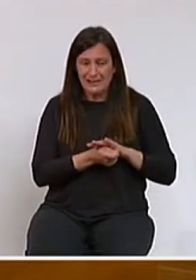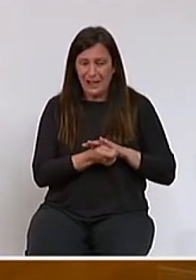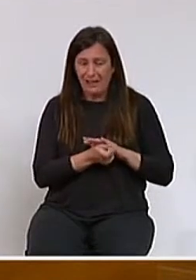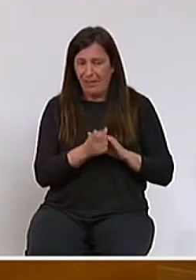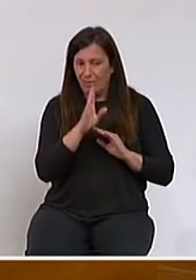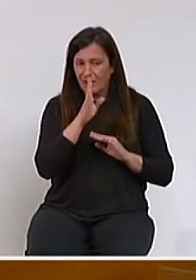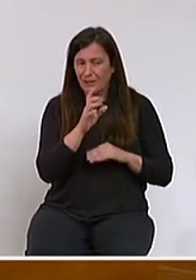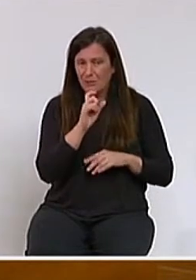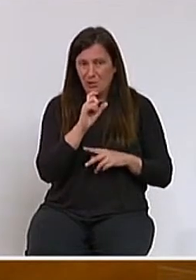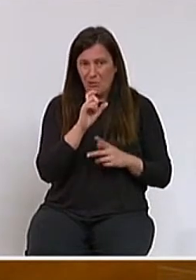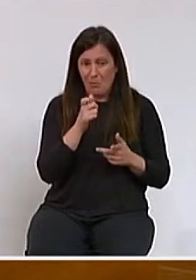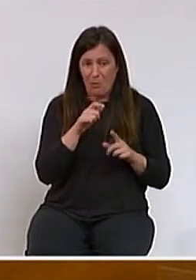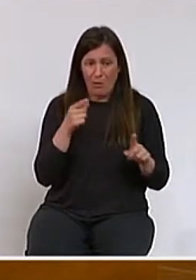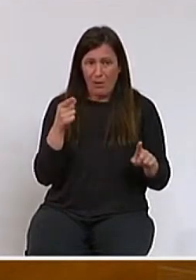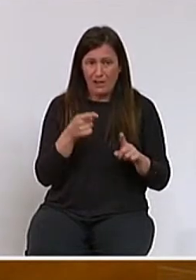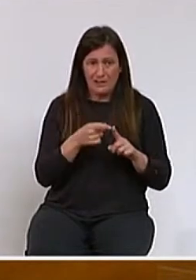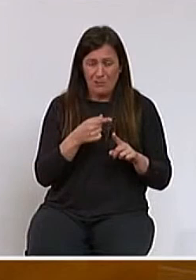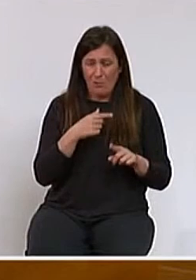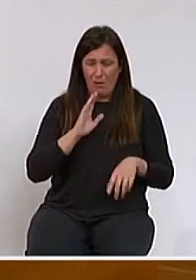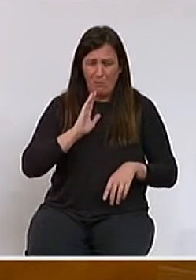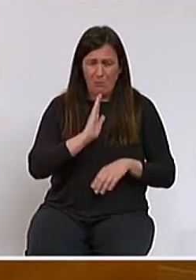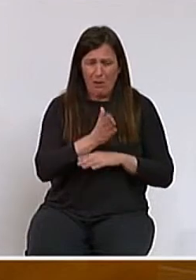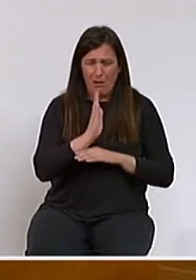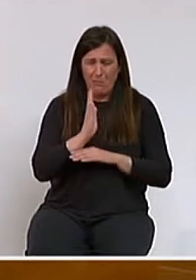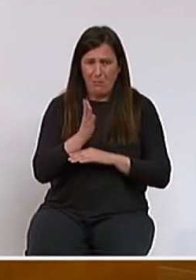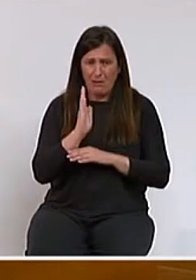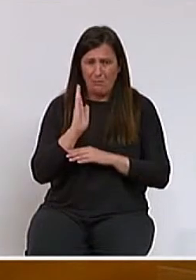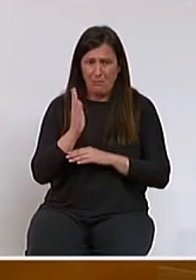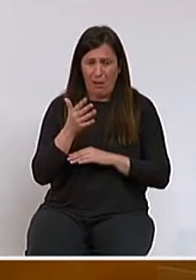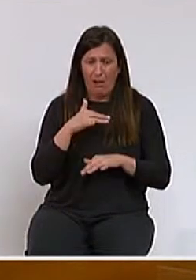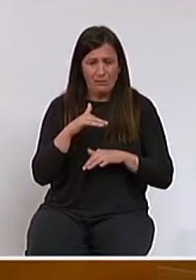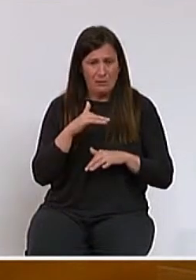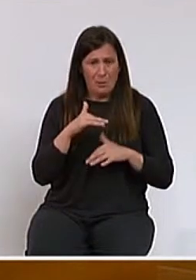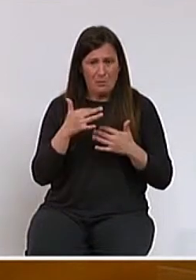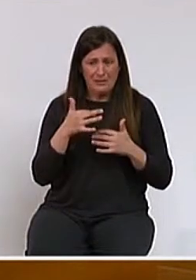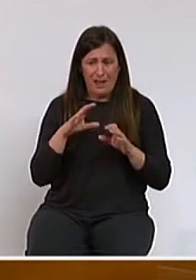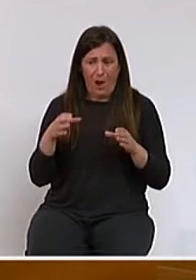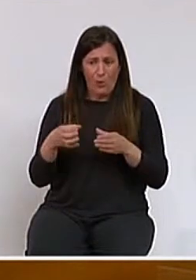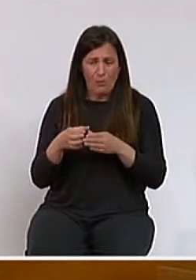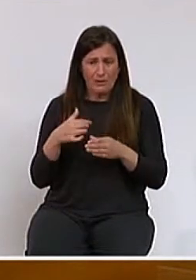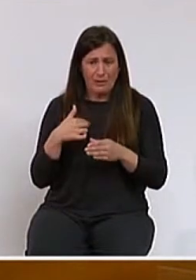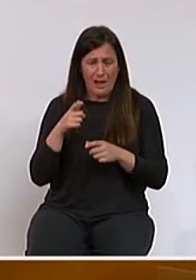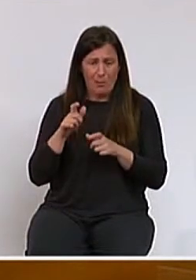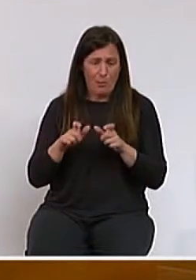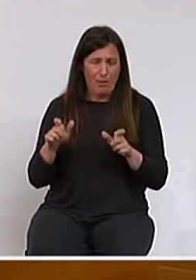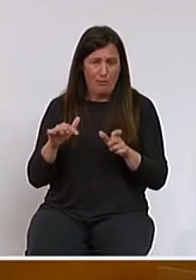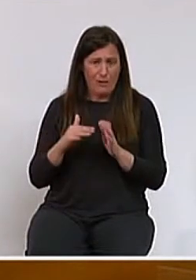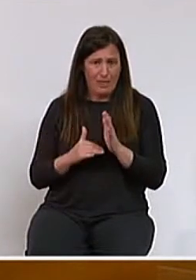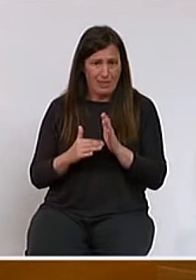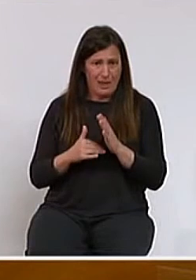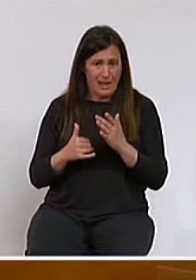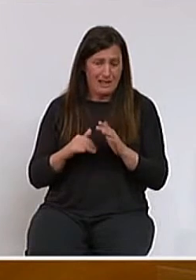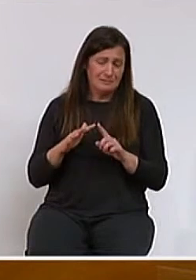directamente para perjudicar de forma activa, insisto, de forma activa, a una parte de la población valenciana, en este